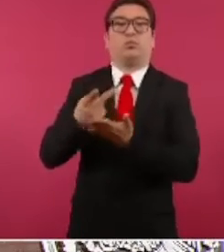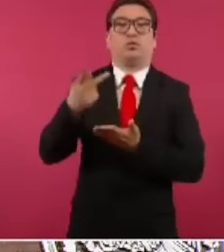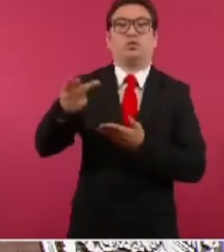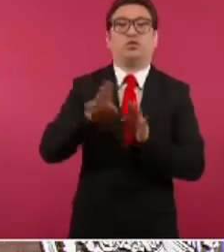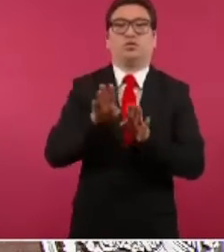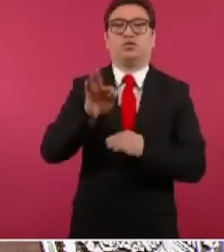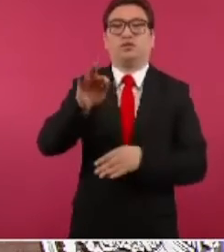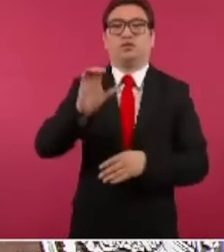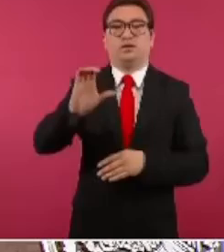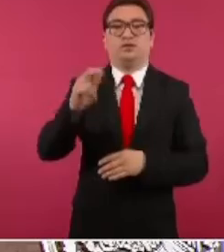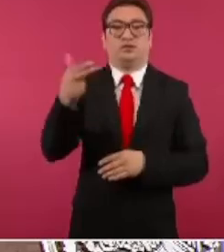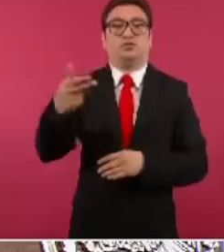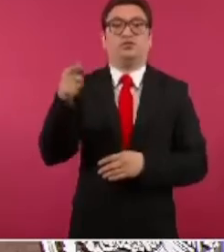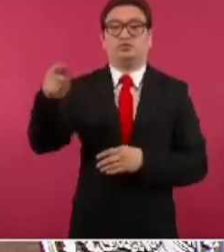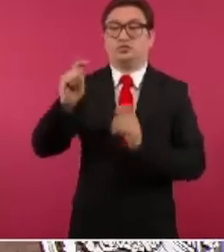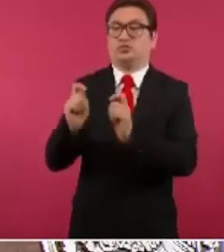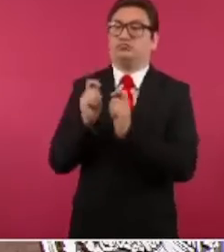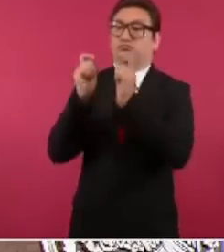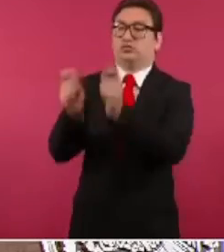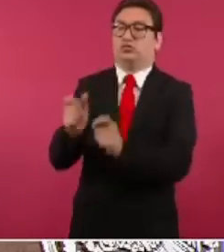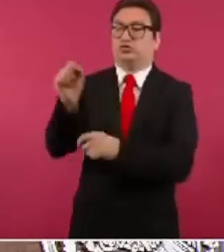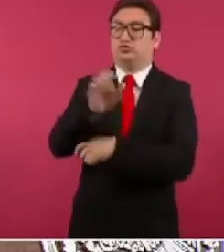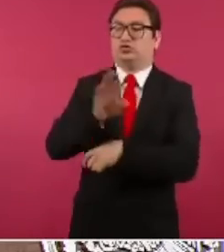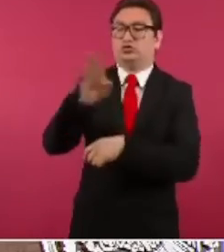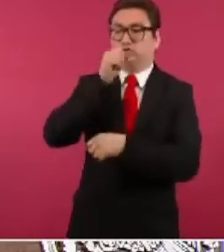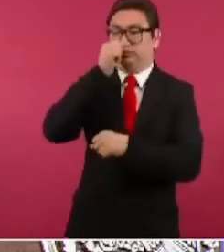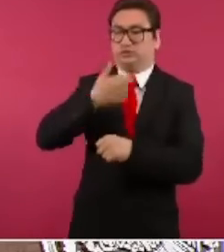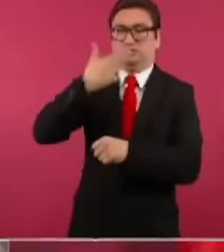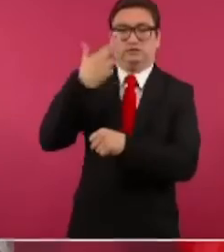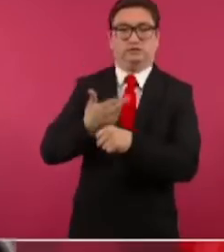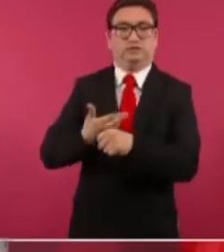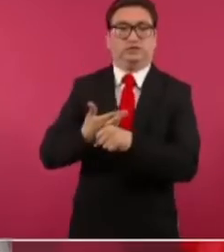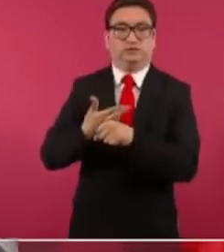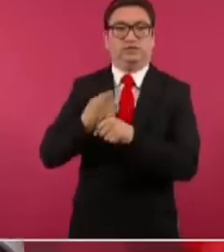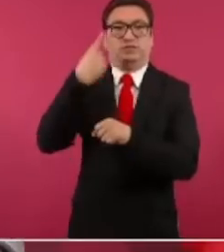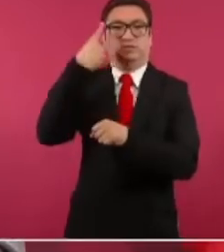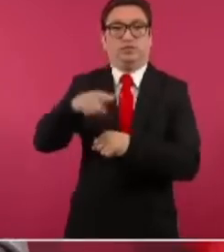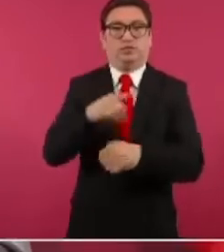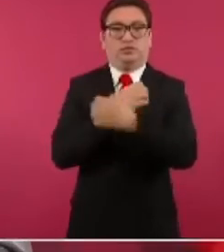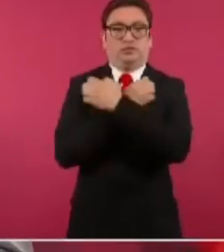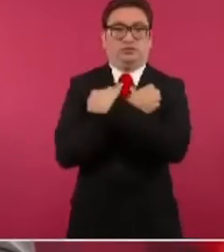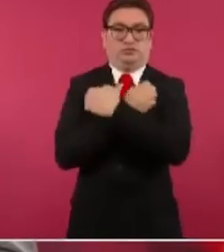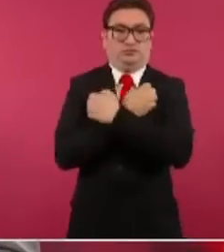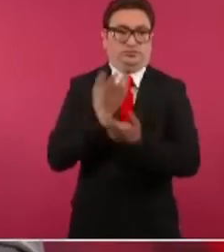Calderón le entrega la subsecretaría de Educación Pública